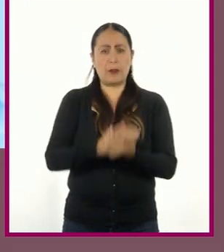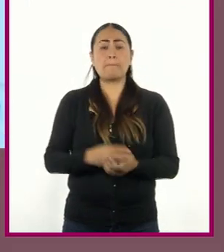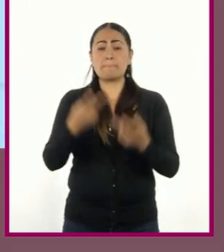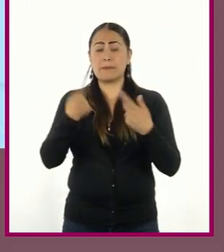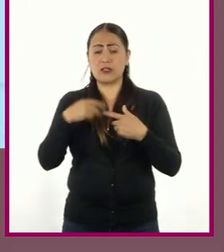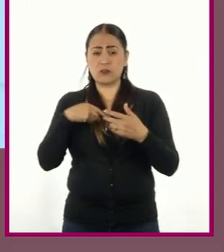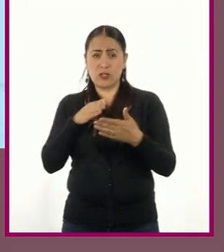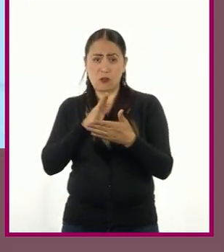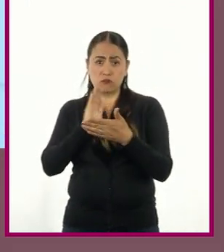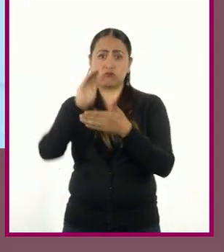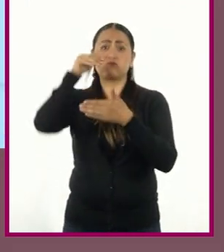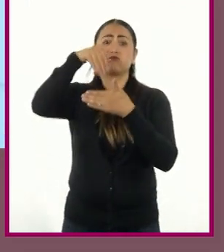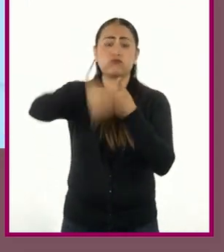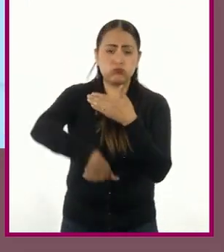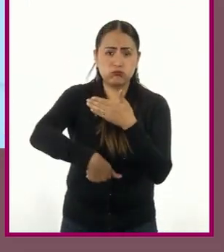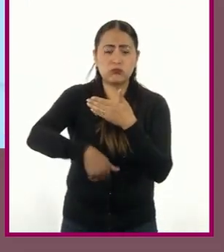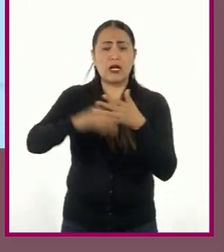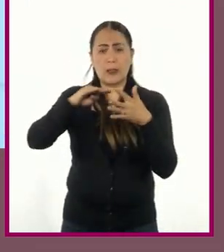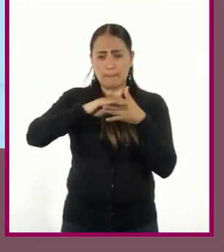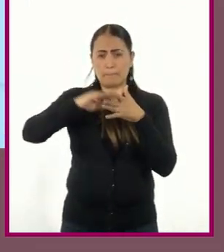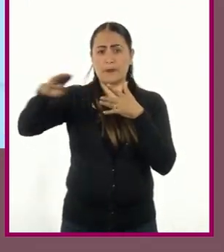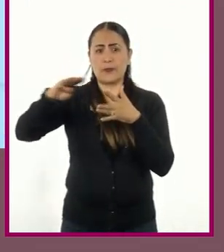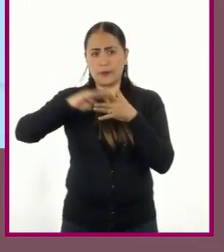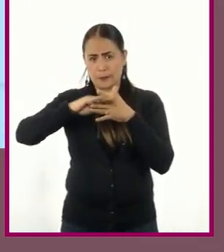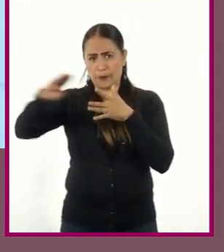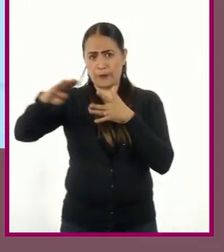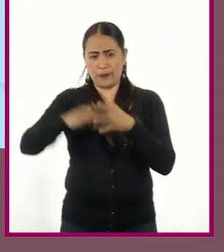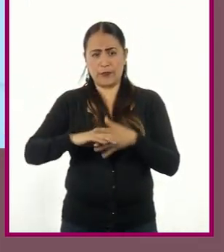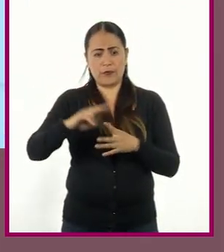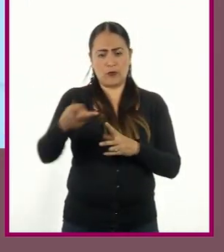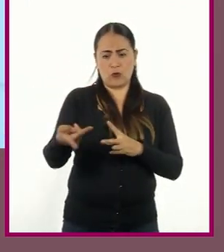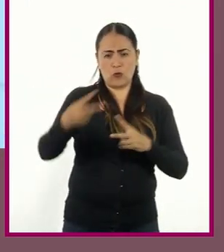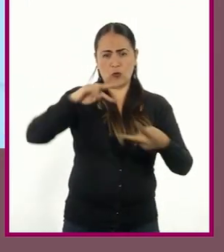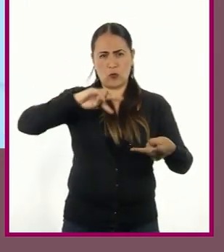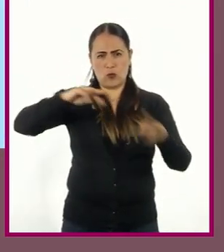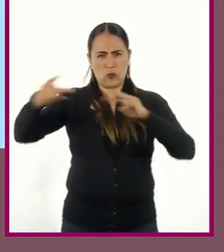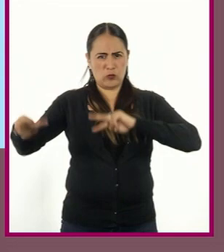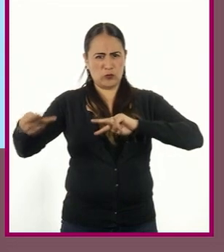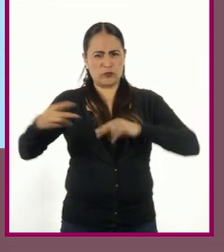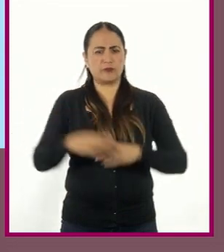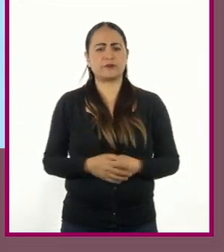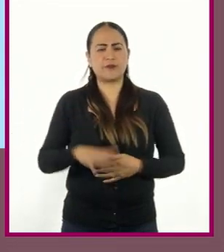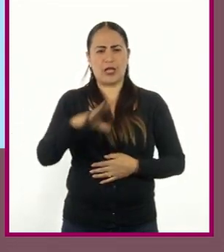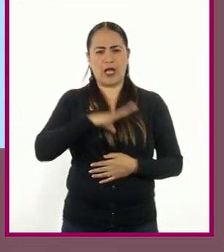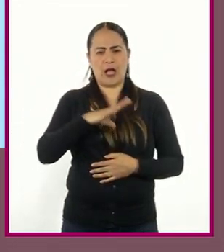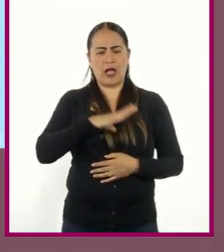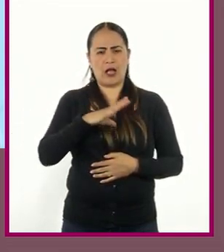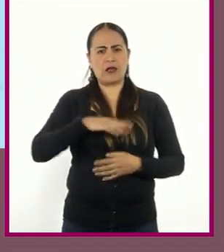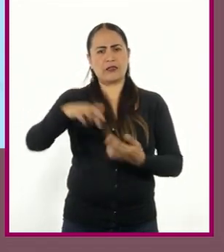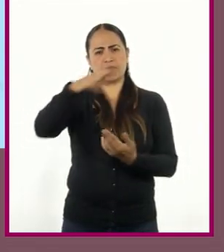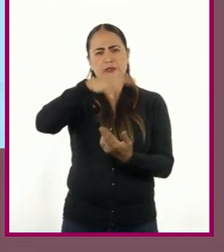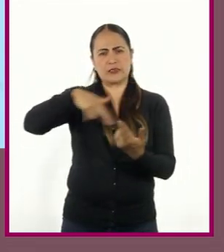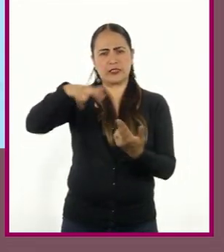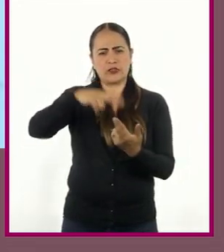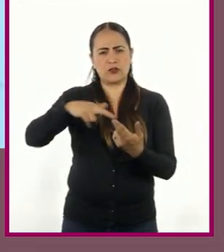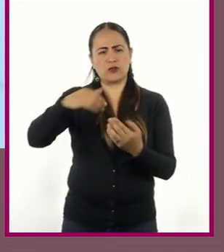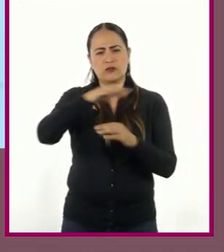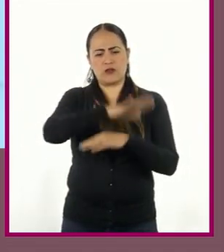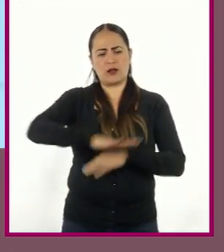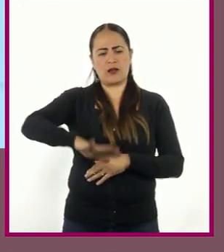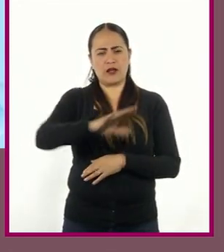las migraciones humanas internacionales. A ambos lados del límite fronterizo se extiende una región conocida como zona